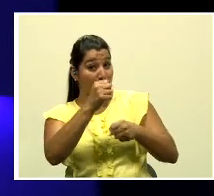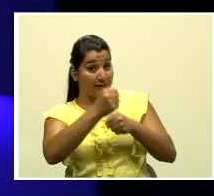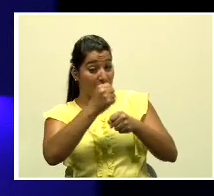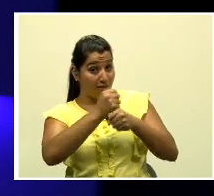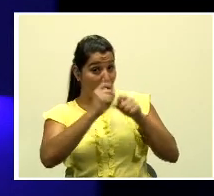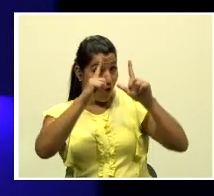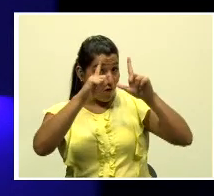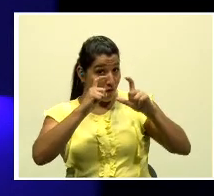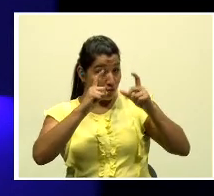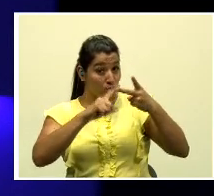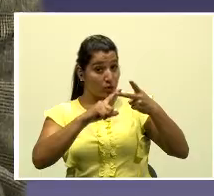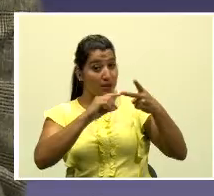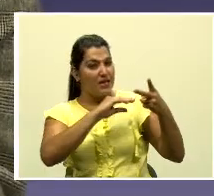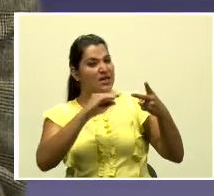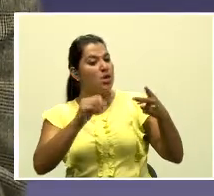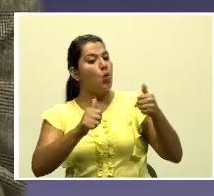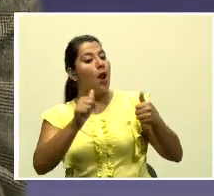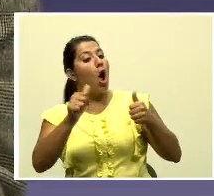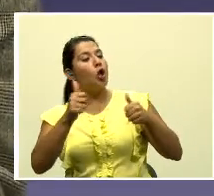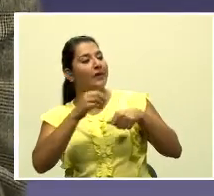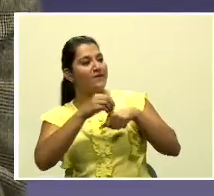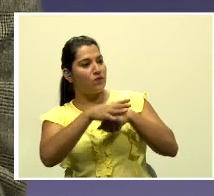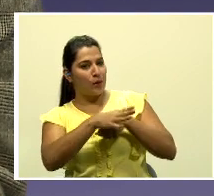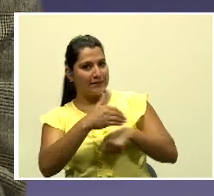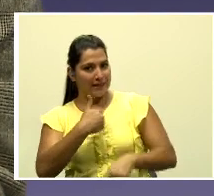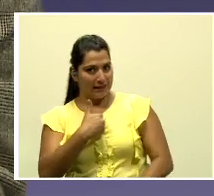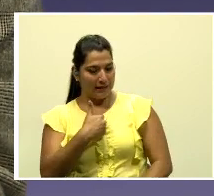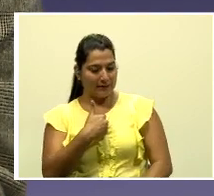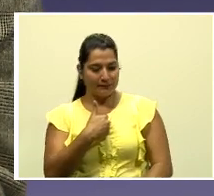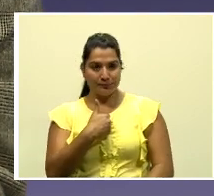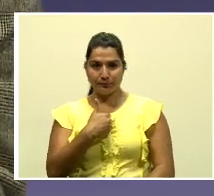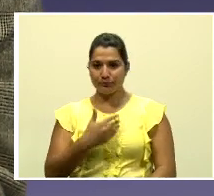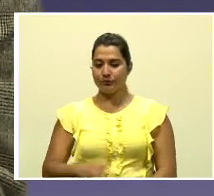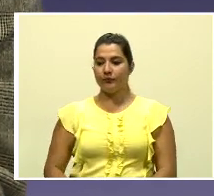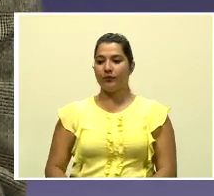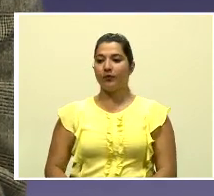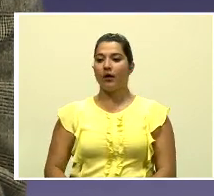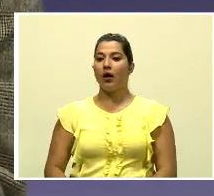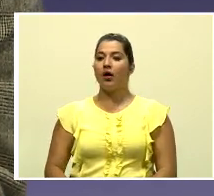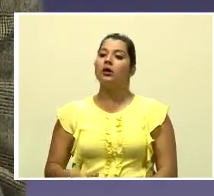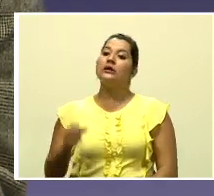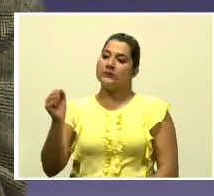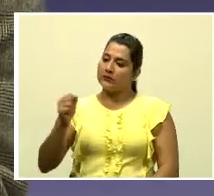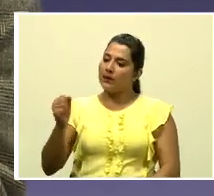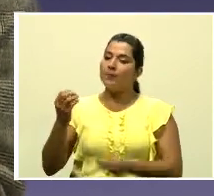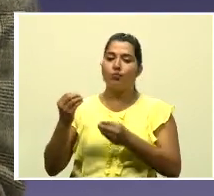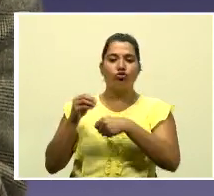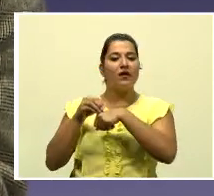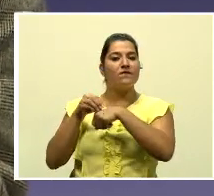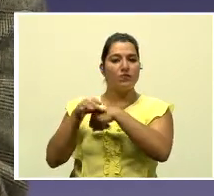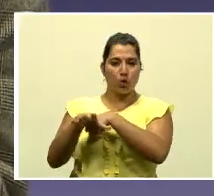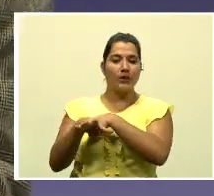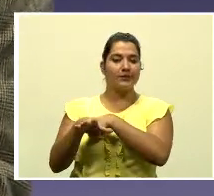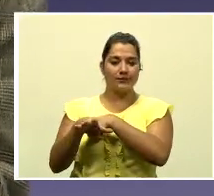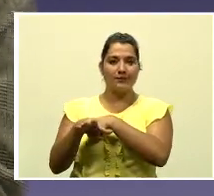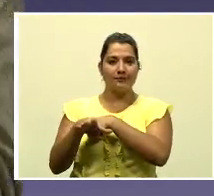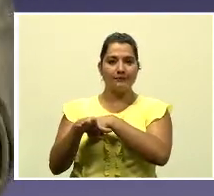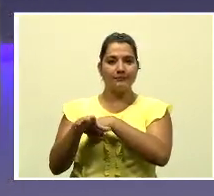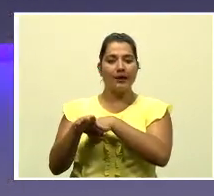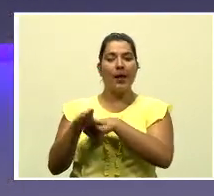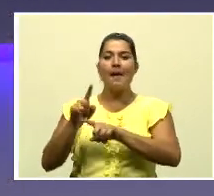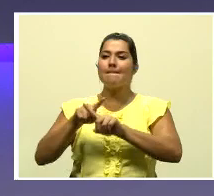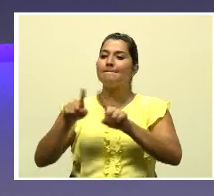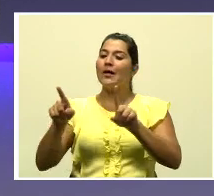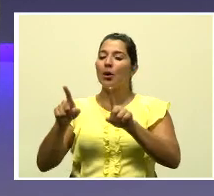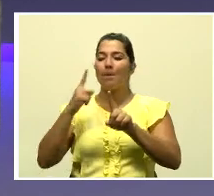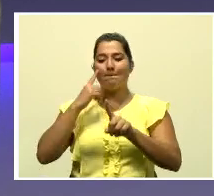influencias reconoce en la obra? Bueno, creo que me influenció bastante, pero en realidad esa influencia viene de mucho